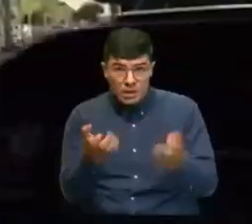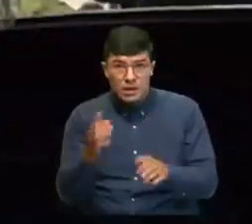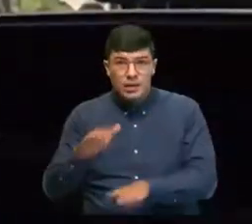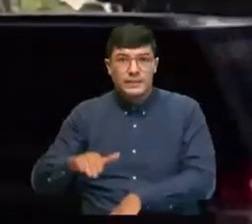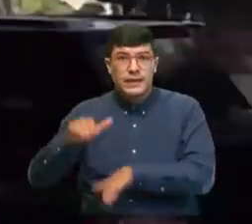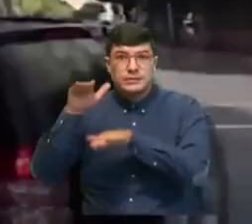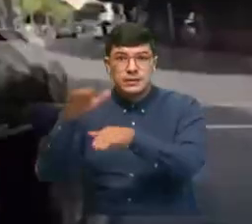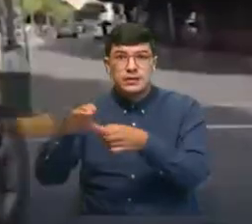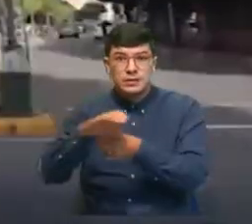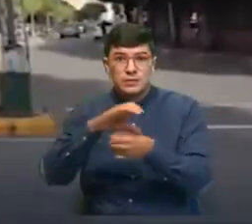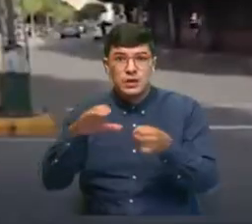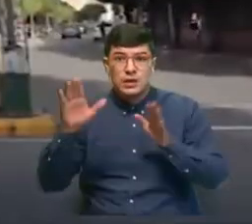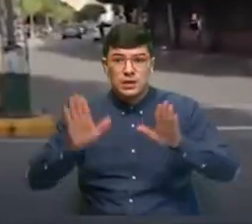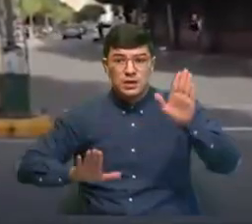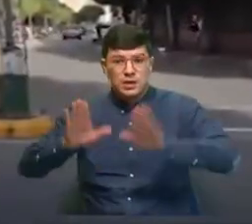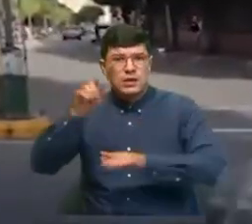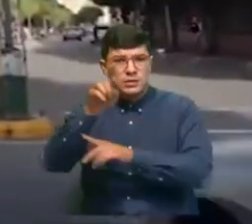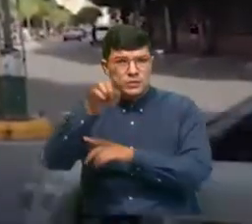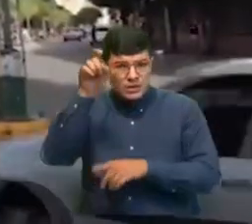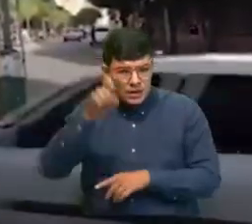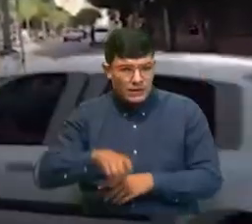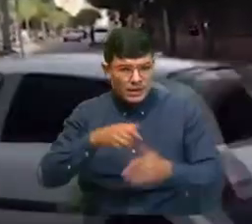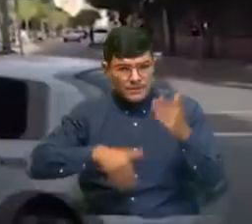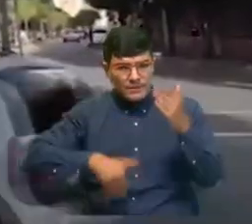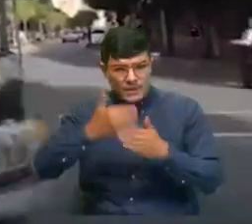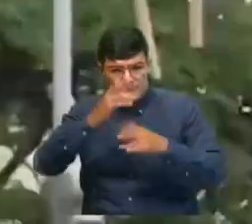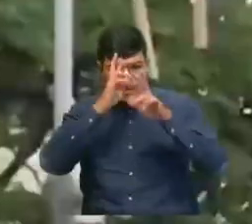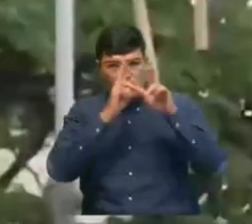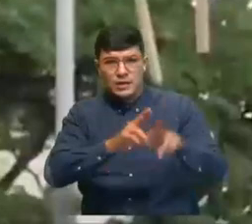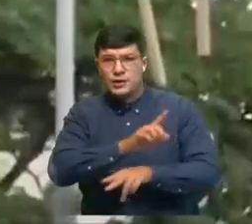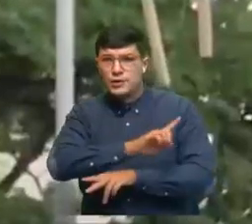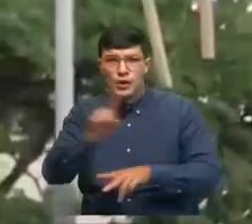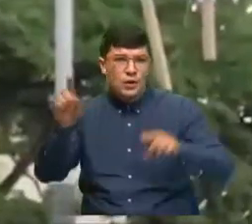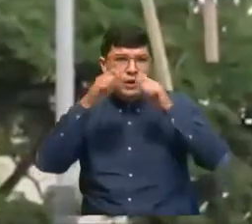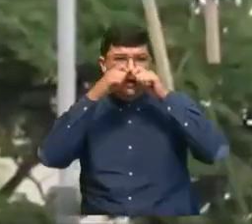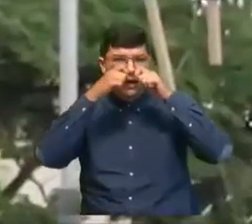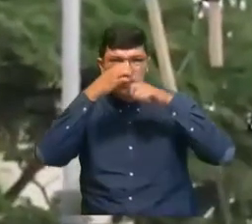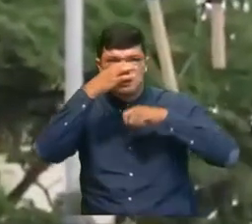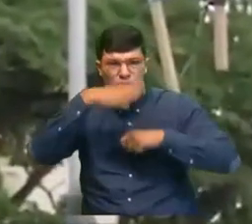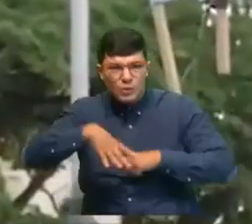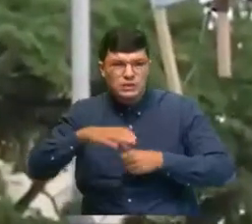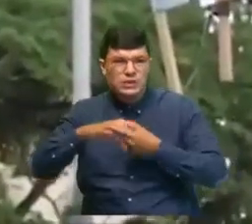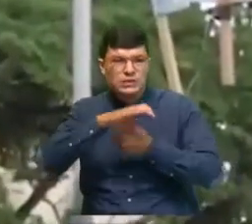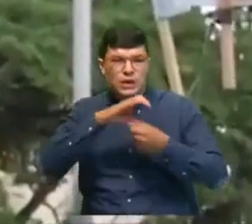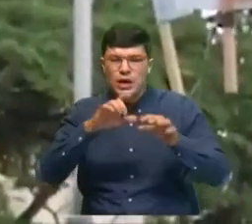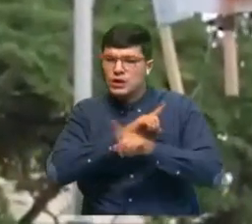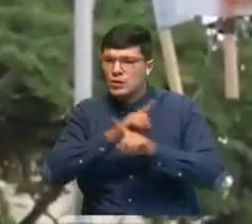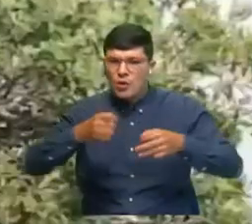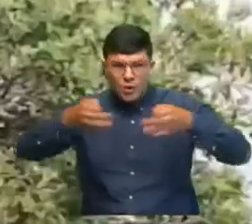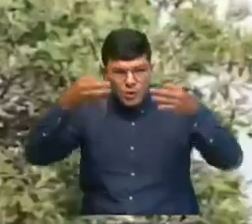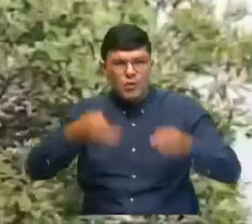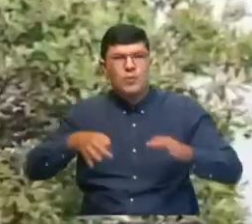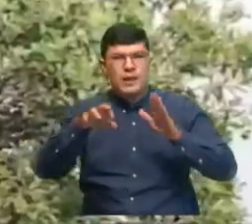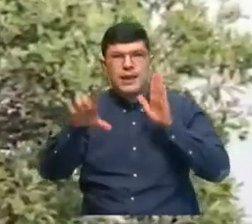la ciudadanía, empiezan por respetarla. No ensucien la ciudad violando la ley, ha dicho Manolo Azuero.